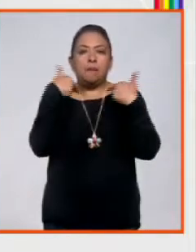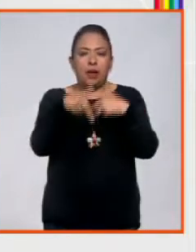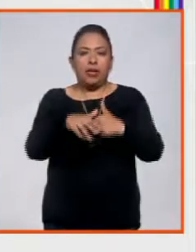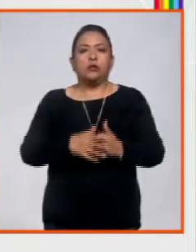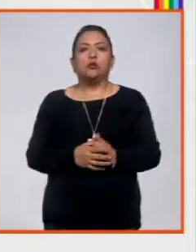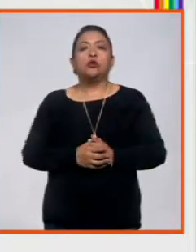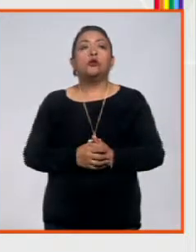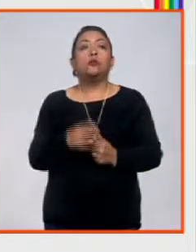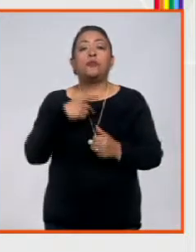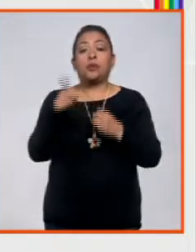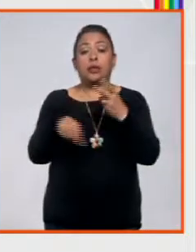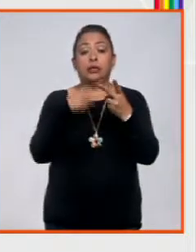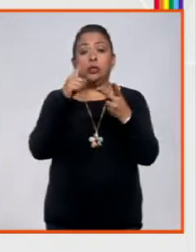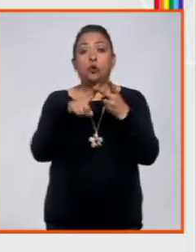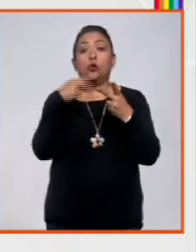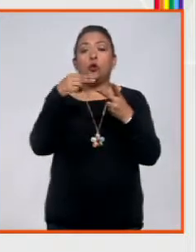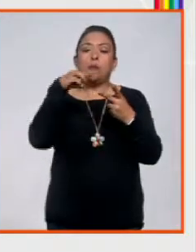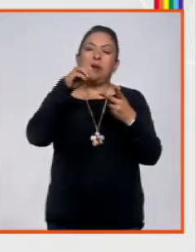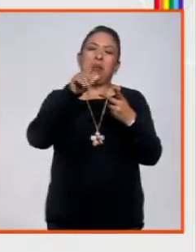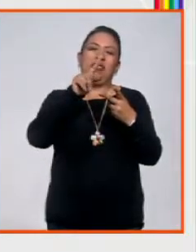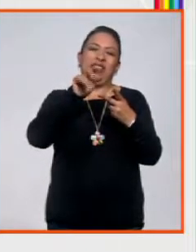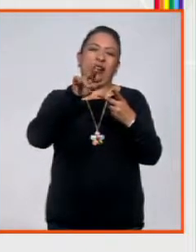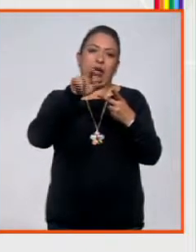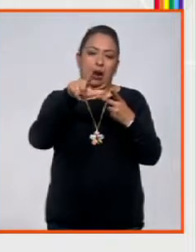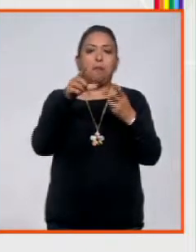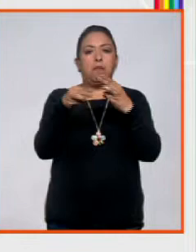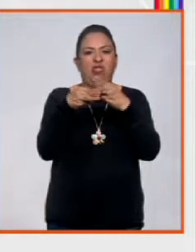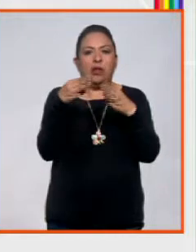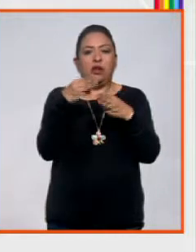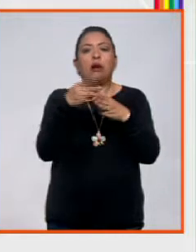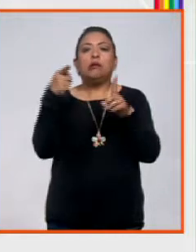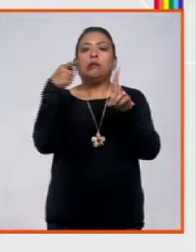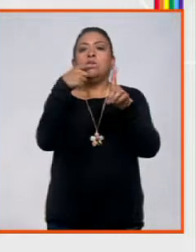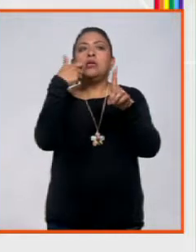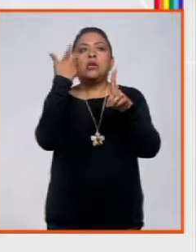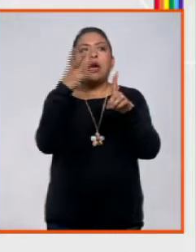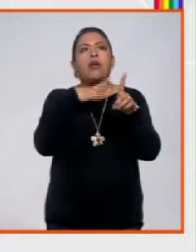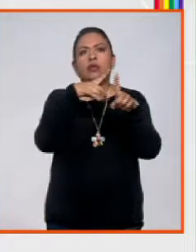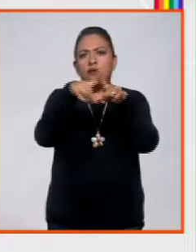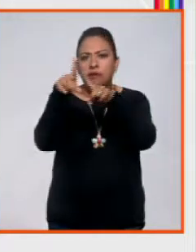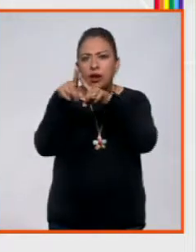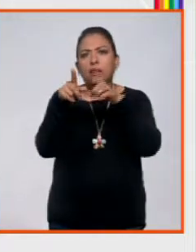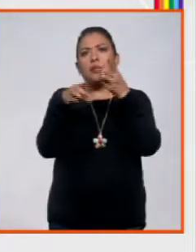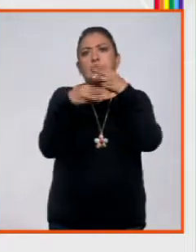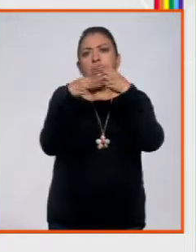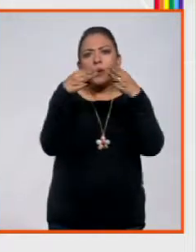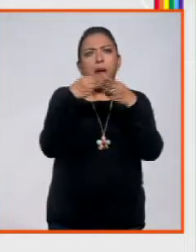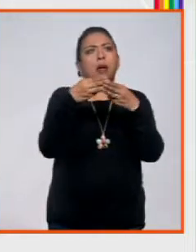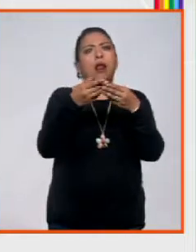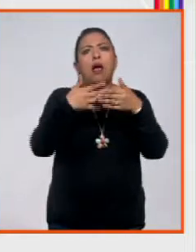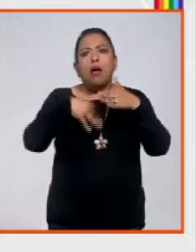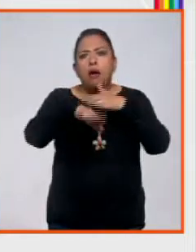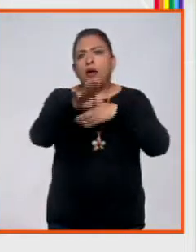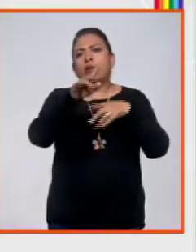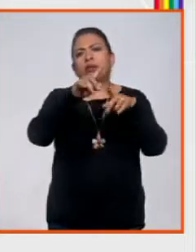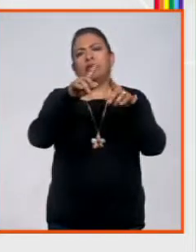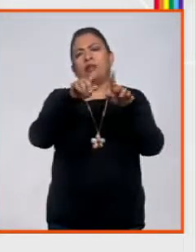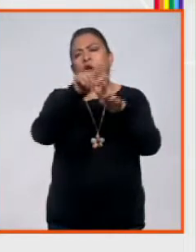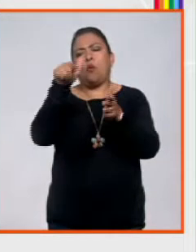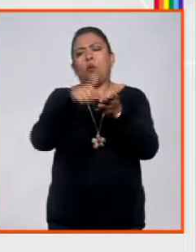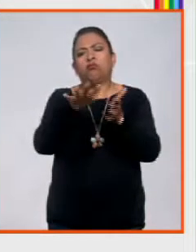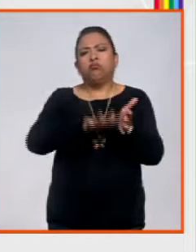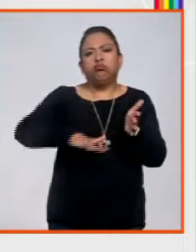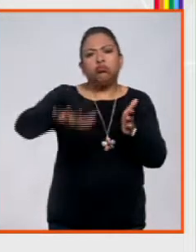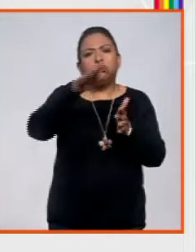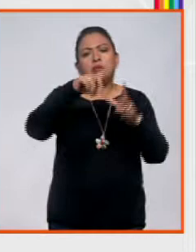el segundo se llama material tiene el propósito de disponer ejemplares en espacios públicos en todo el territorio